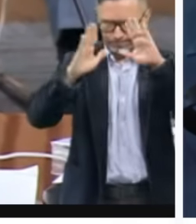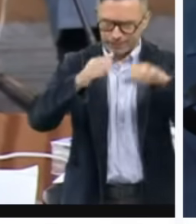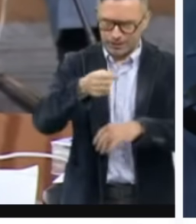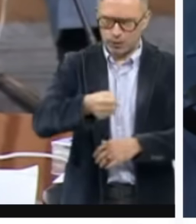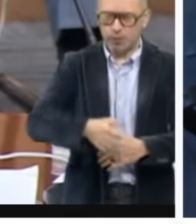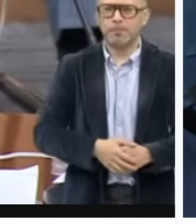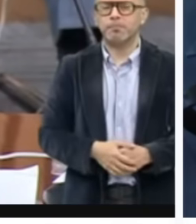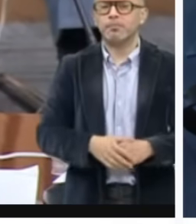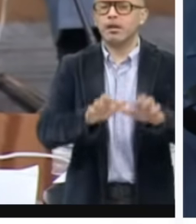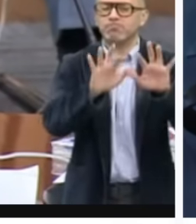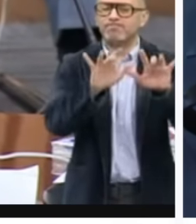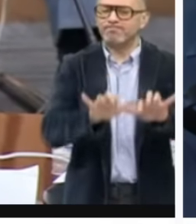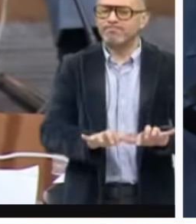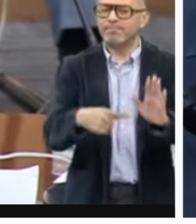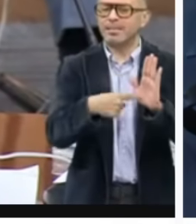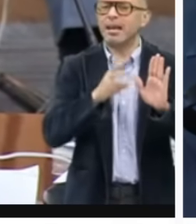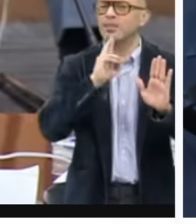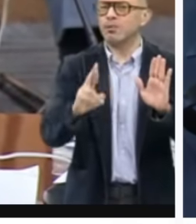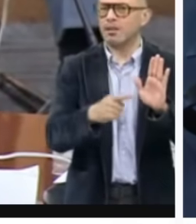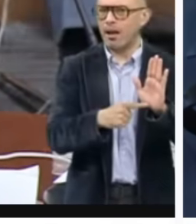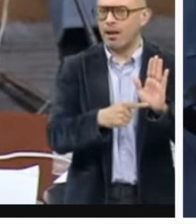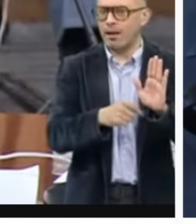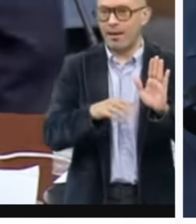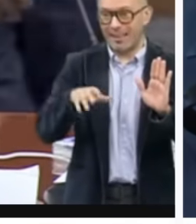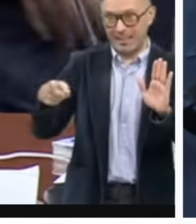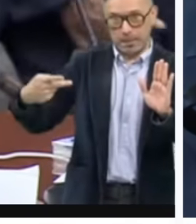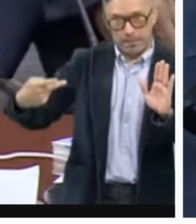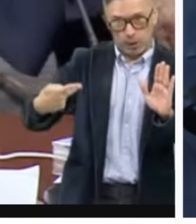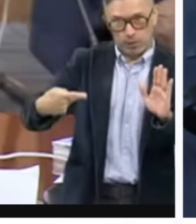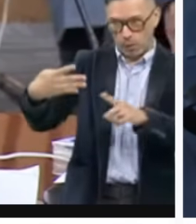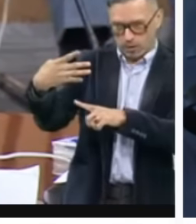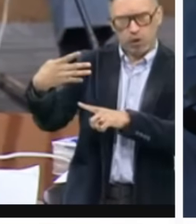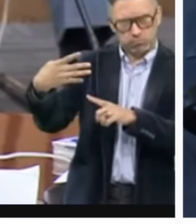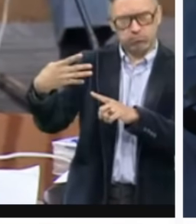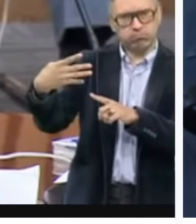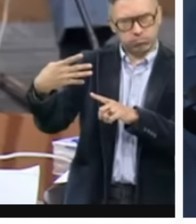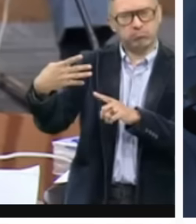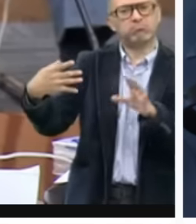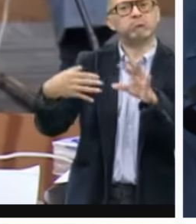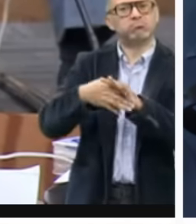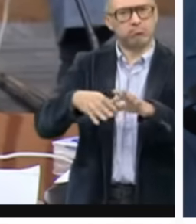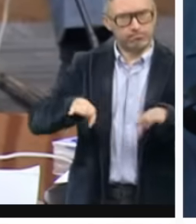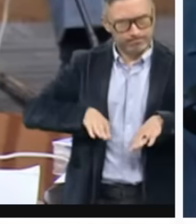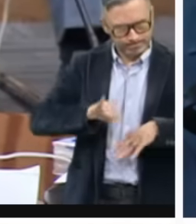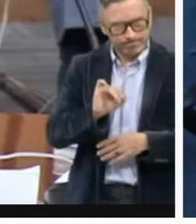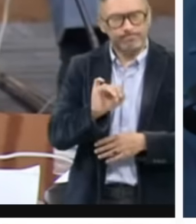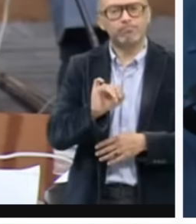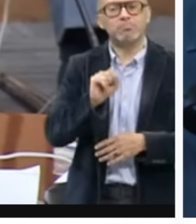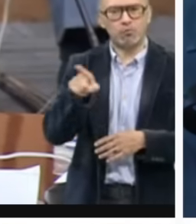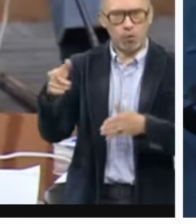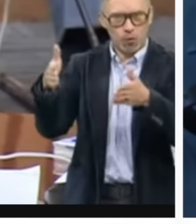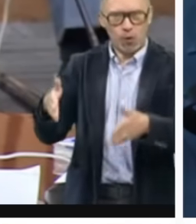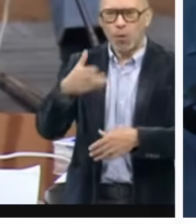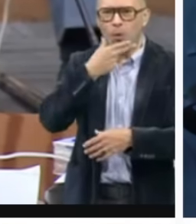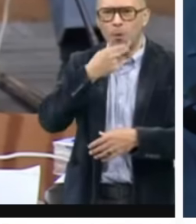es un contexto muy claro de las 4 preguntas que se realizan. Es congruente precisamente con lo peticionado por el señor Samuel